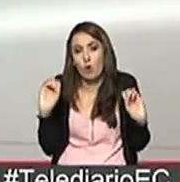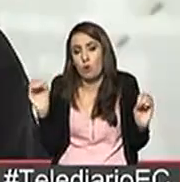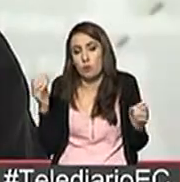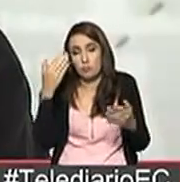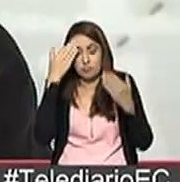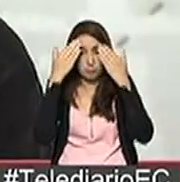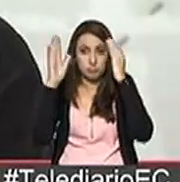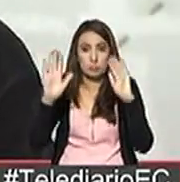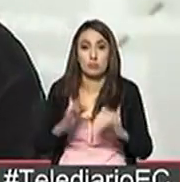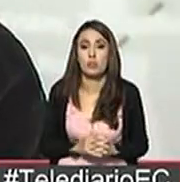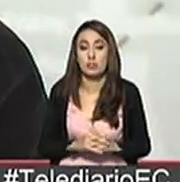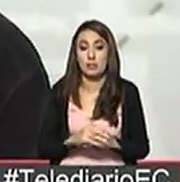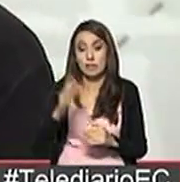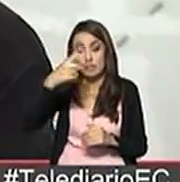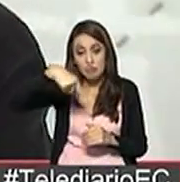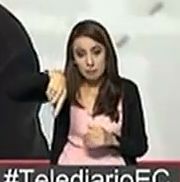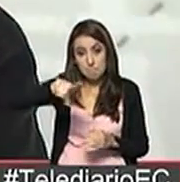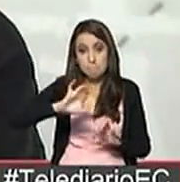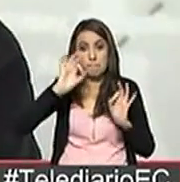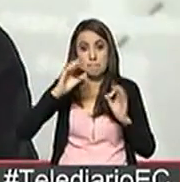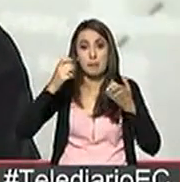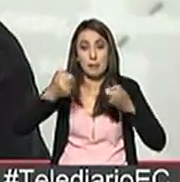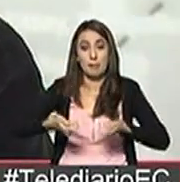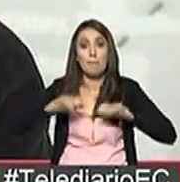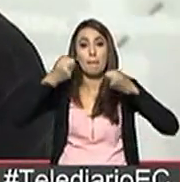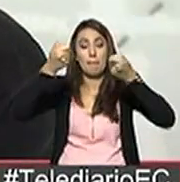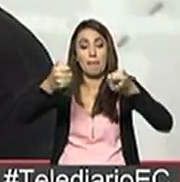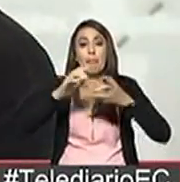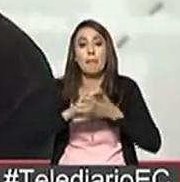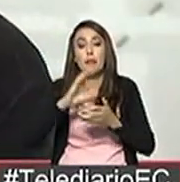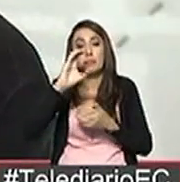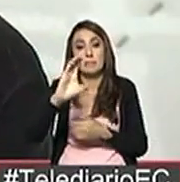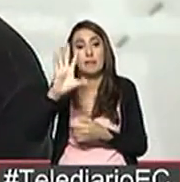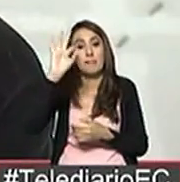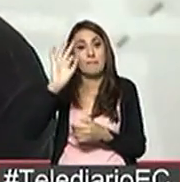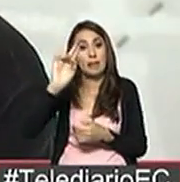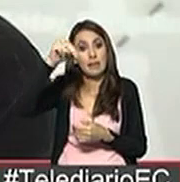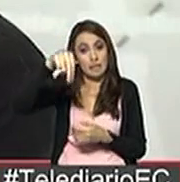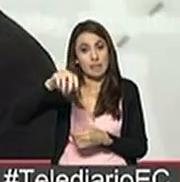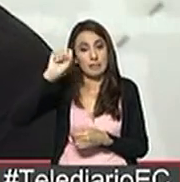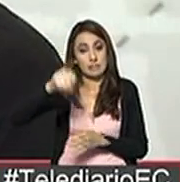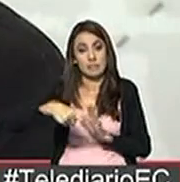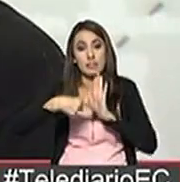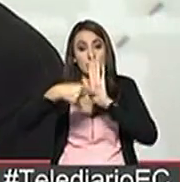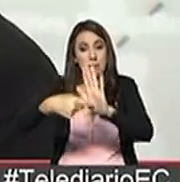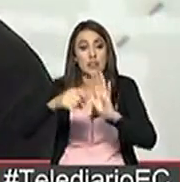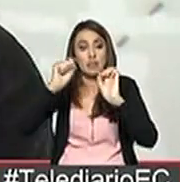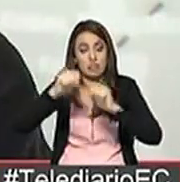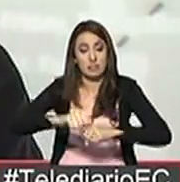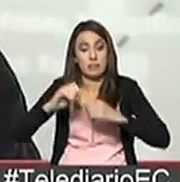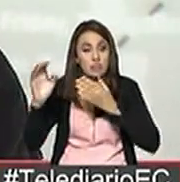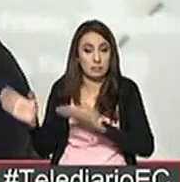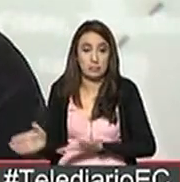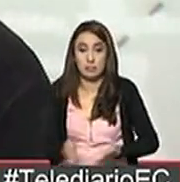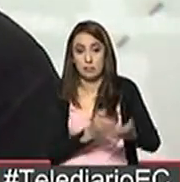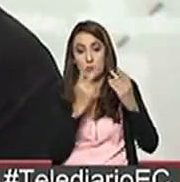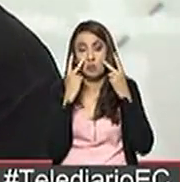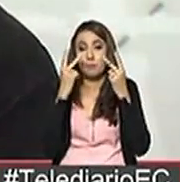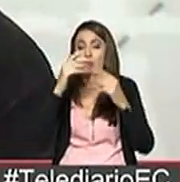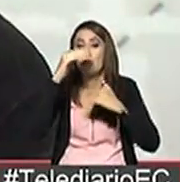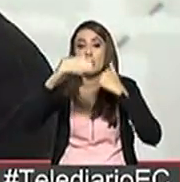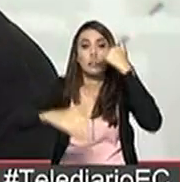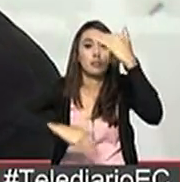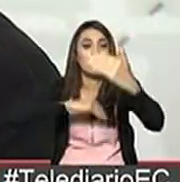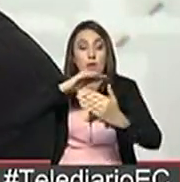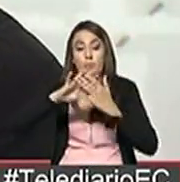de desconocimiento. Entonces por ese lado igual queremos avanzar con la CFN, porque claro, la CFN lo que sí lo que nos ha sabido manifestar en anteriores